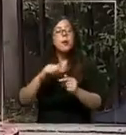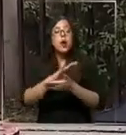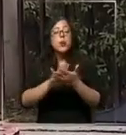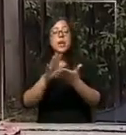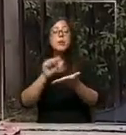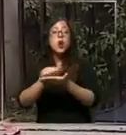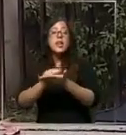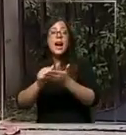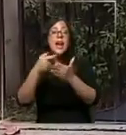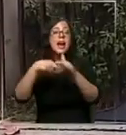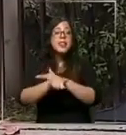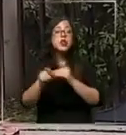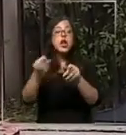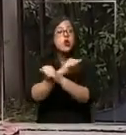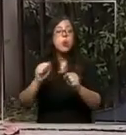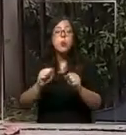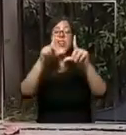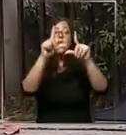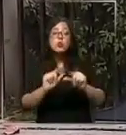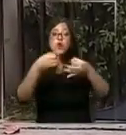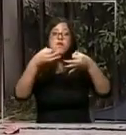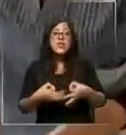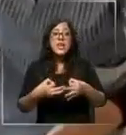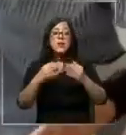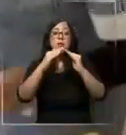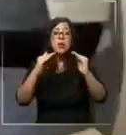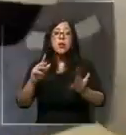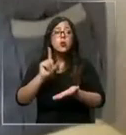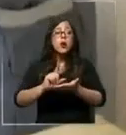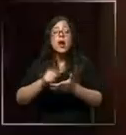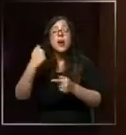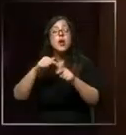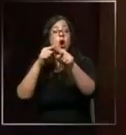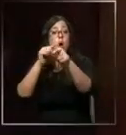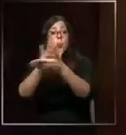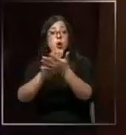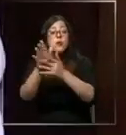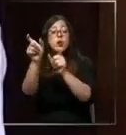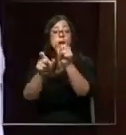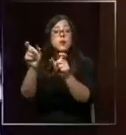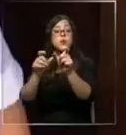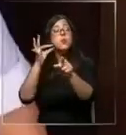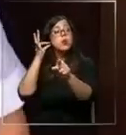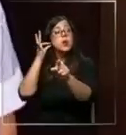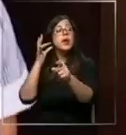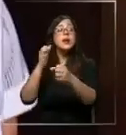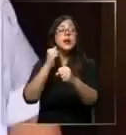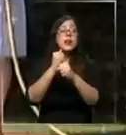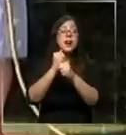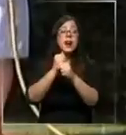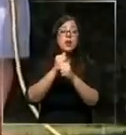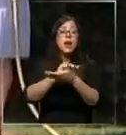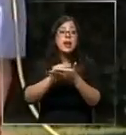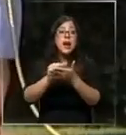las puertas adentro, ya que no pueden hacer una reducción efectiva en su lugar de trabajo. Pero en el caso de las trabajadoras puertas adentro, podrán